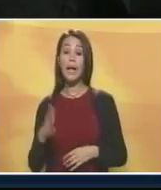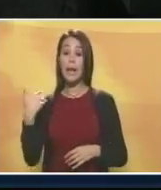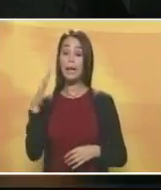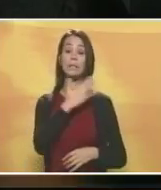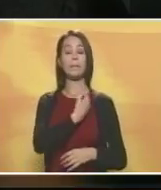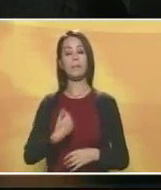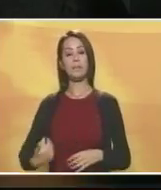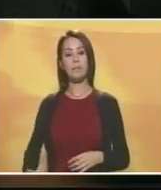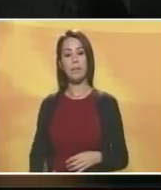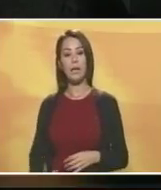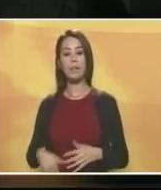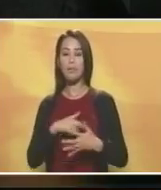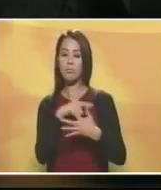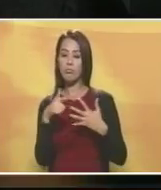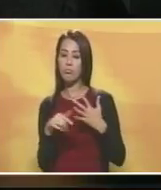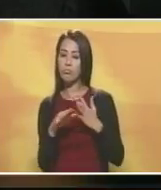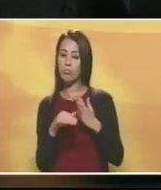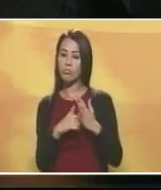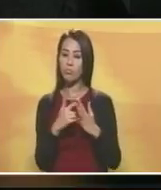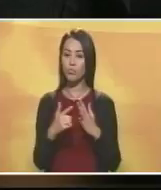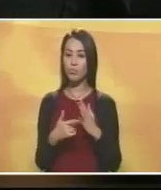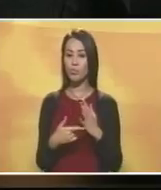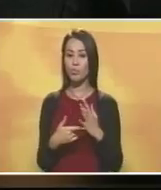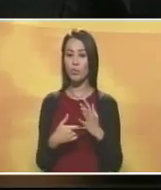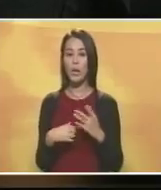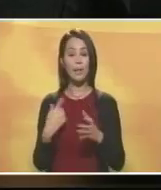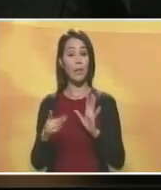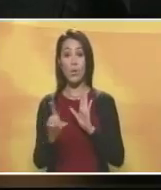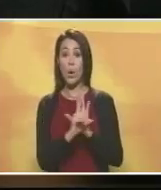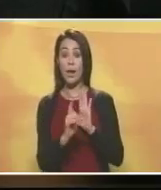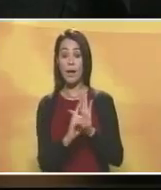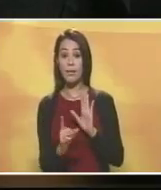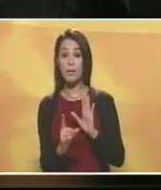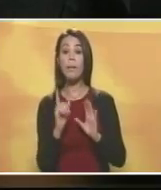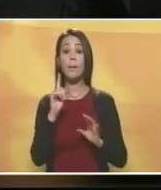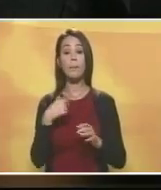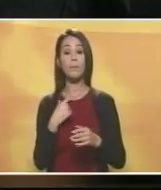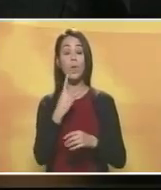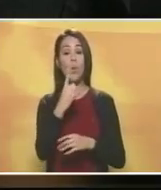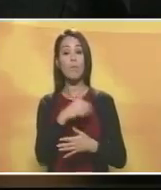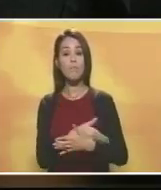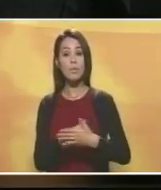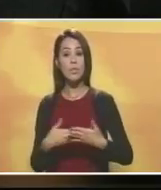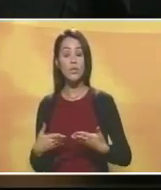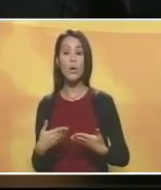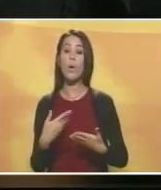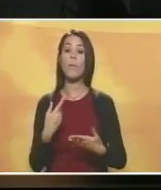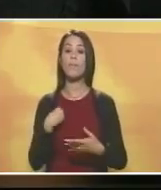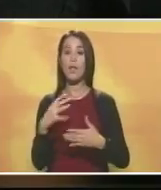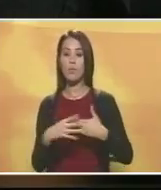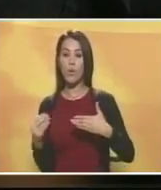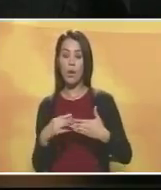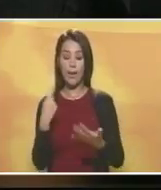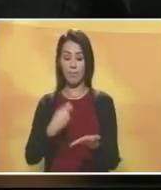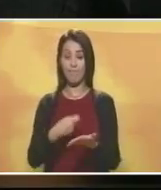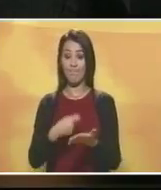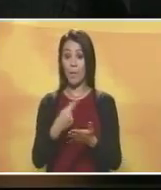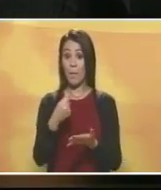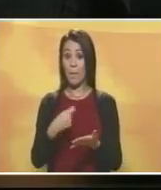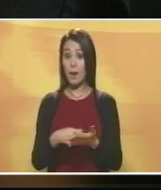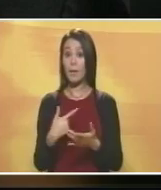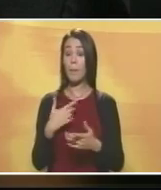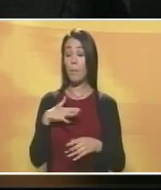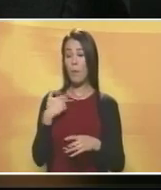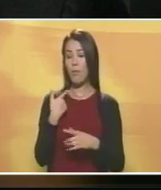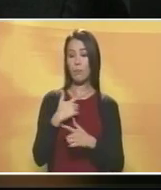quien es solicitado por delitos relacionados con presuntas escuchas ilegales, deberá pagar $1 millón en efectivo para salir de un